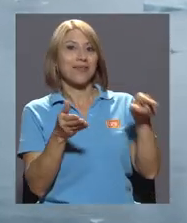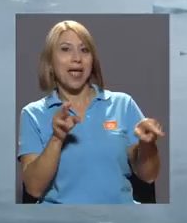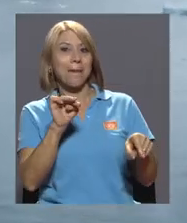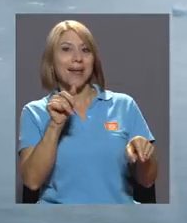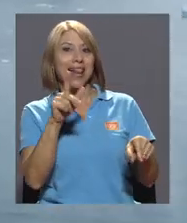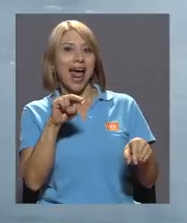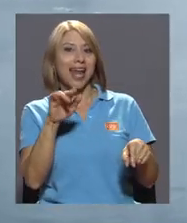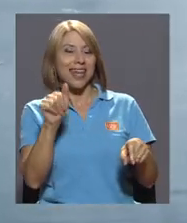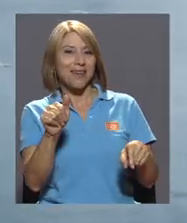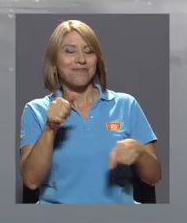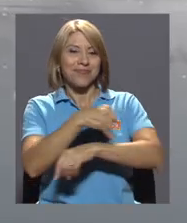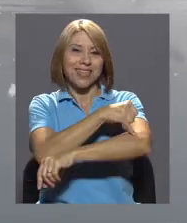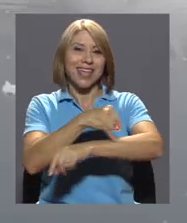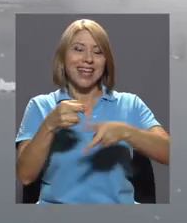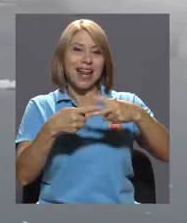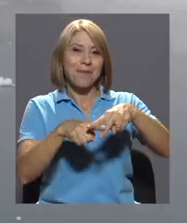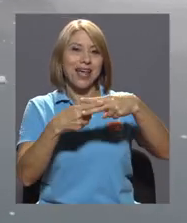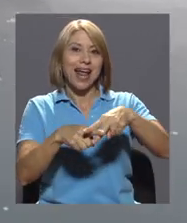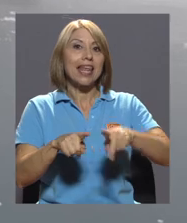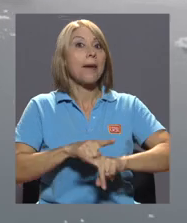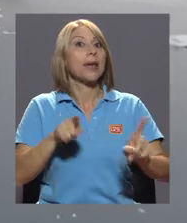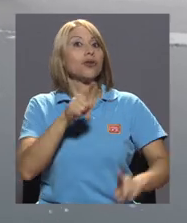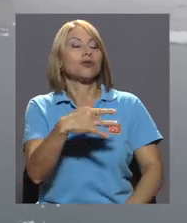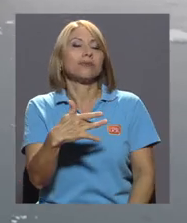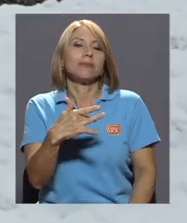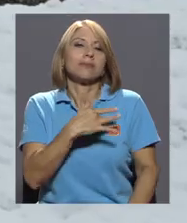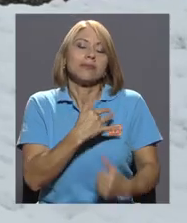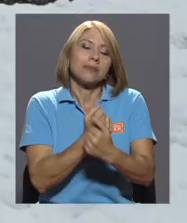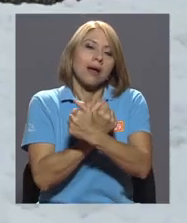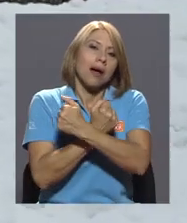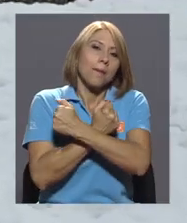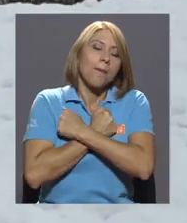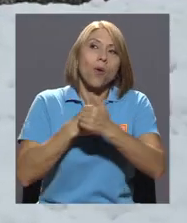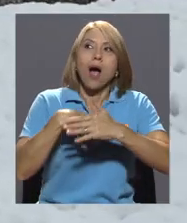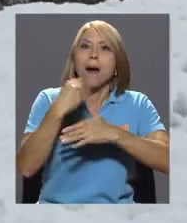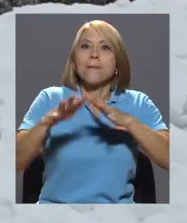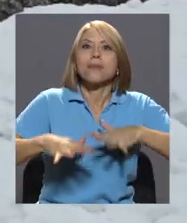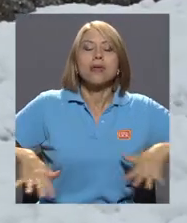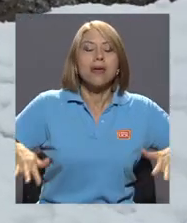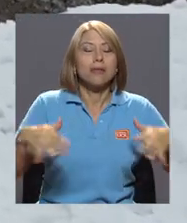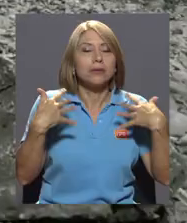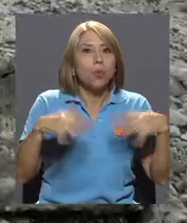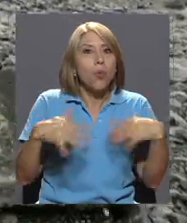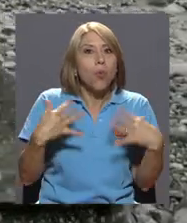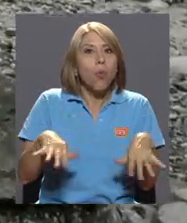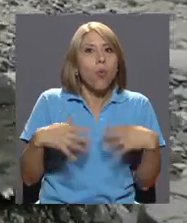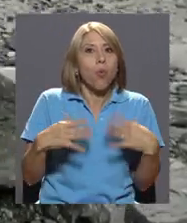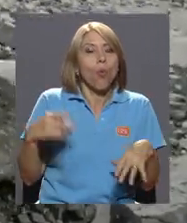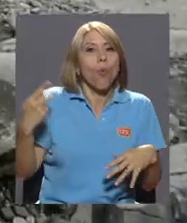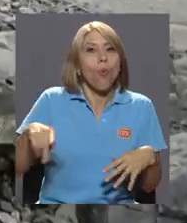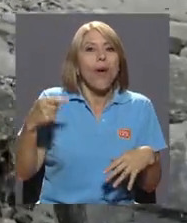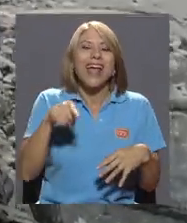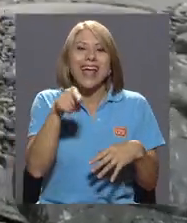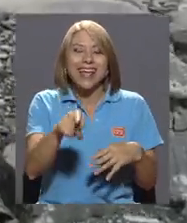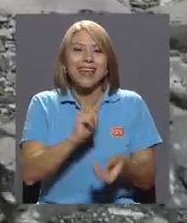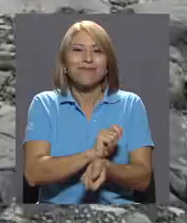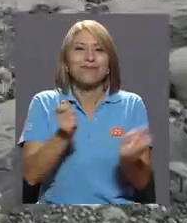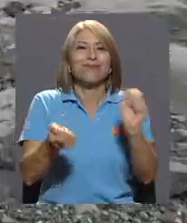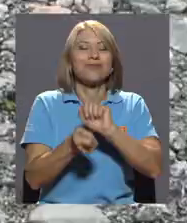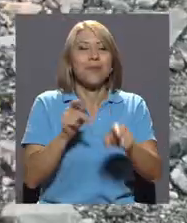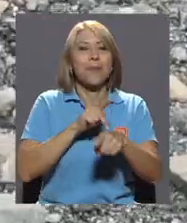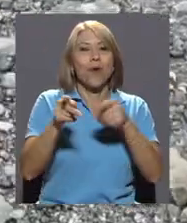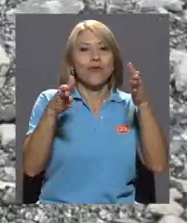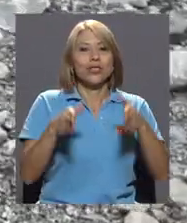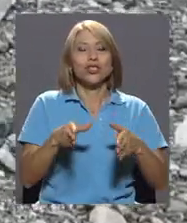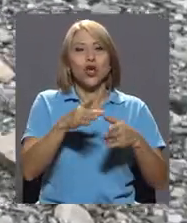ingeniera mecánica, pero su pasión y su amor por los ambientes extremos la llevaron a convertirse en oceanógrafa. Ha